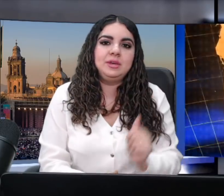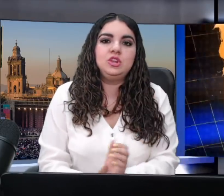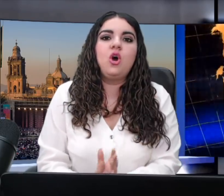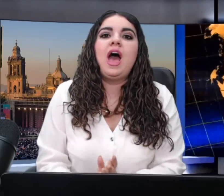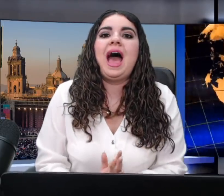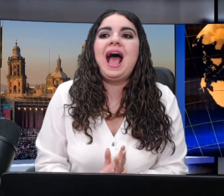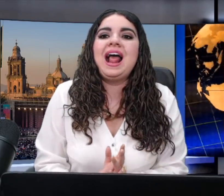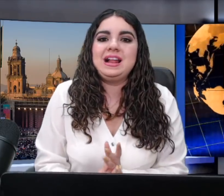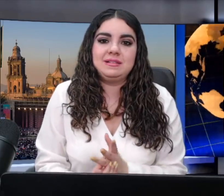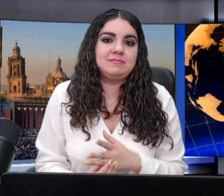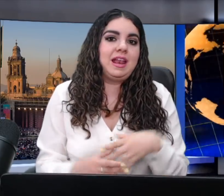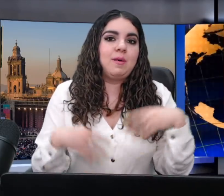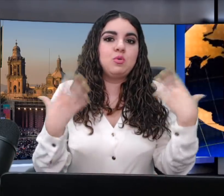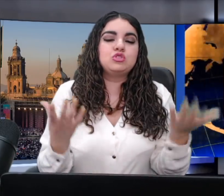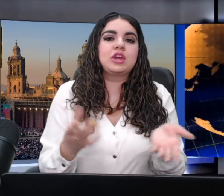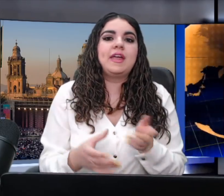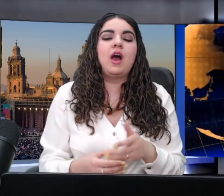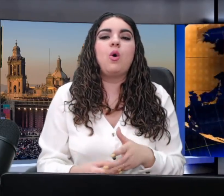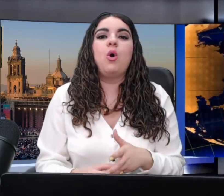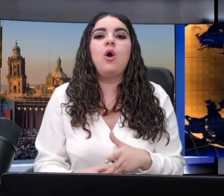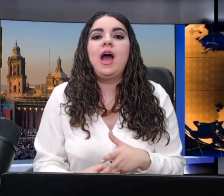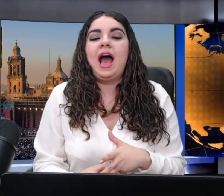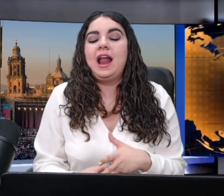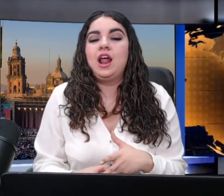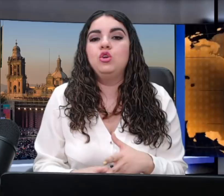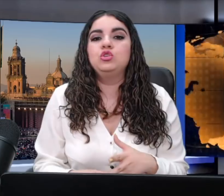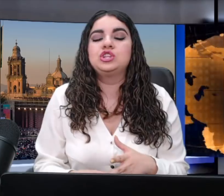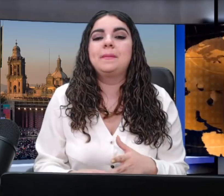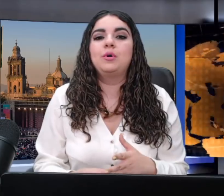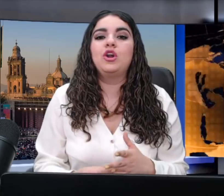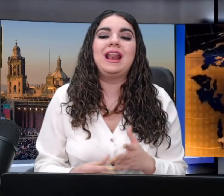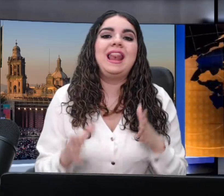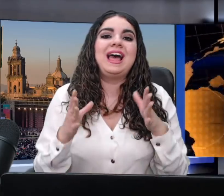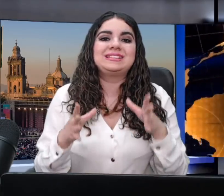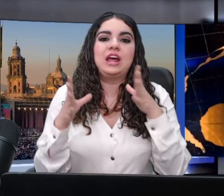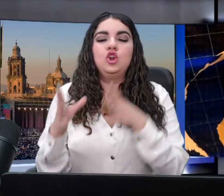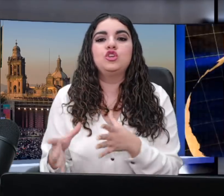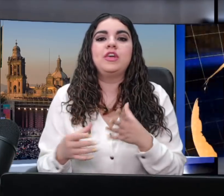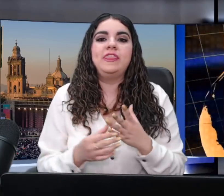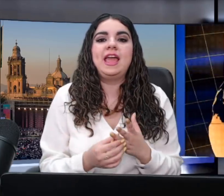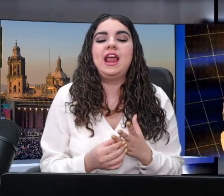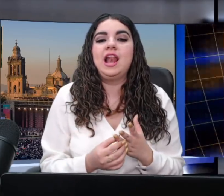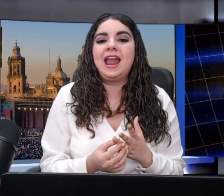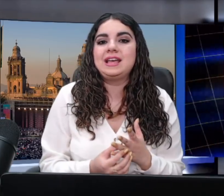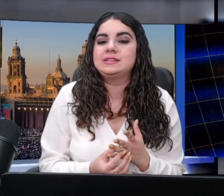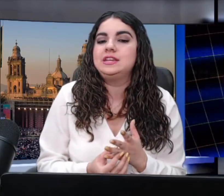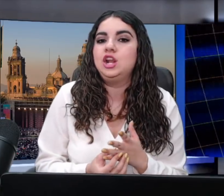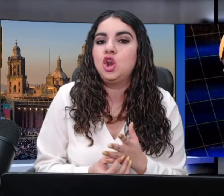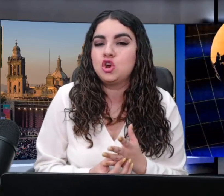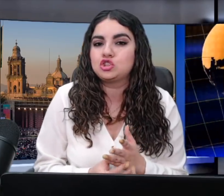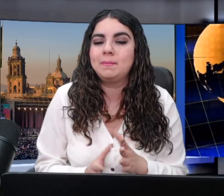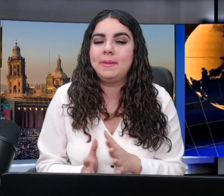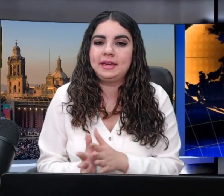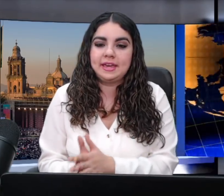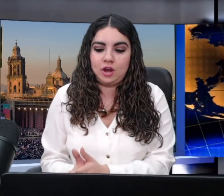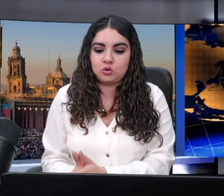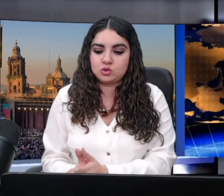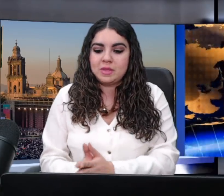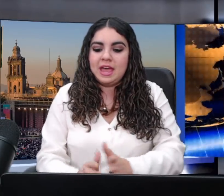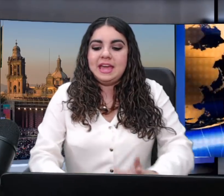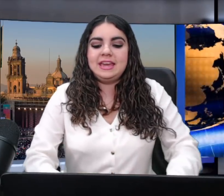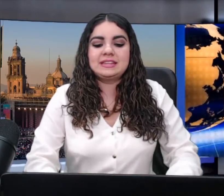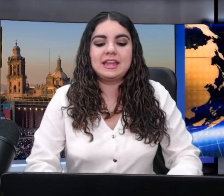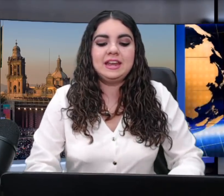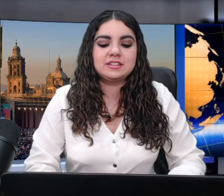el camino a la búsqueda o a la lucha por la salud de las y los